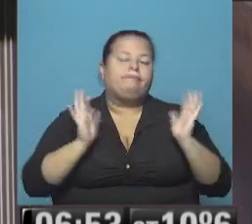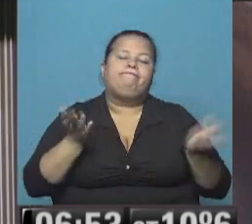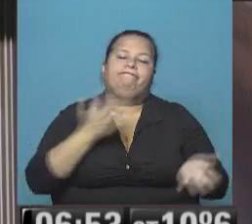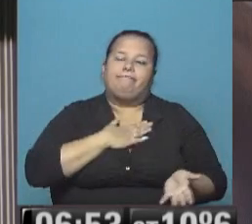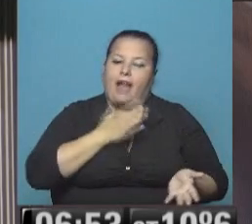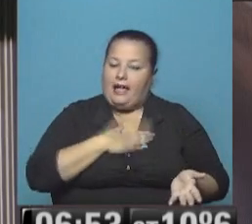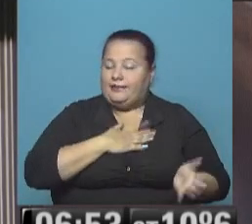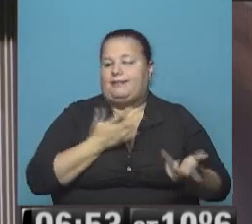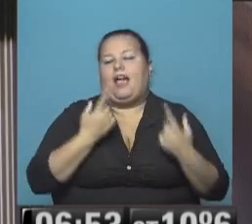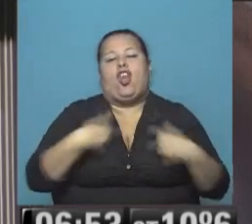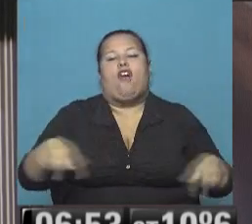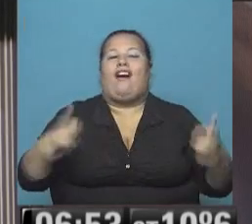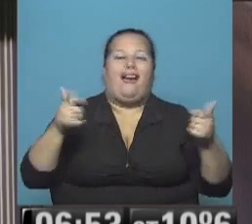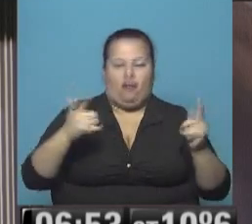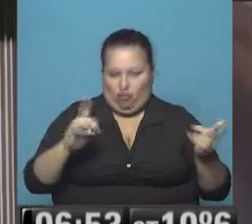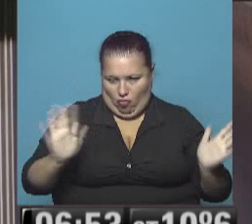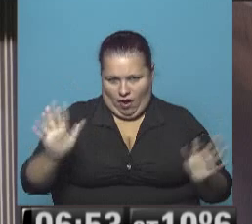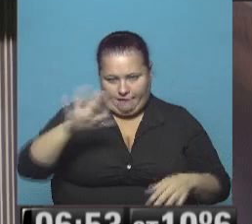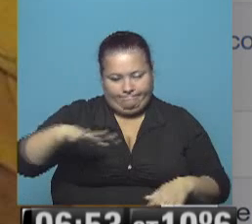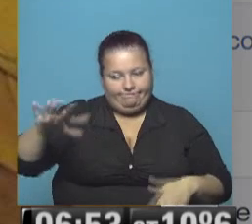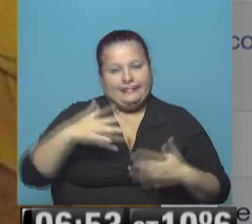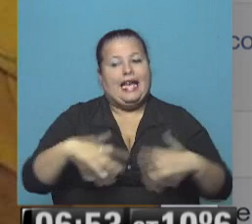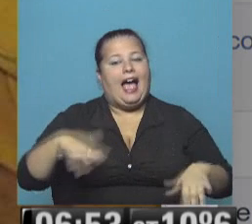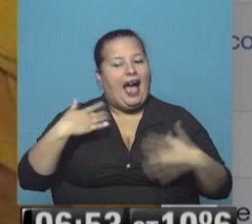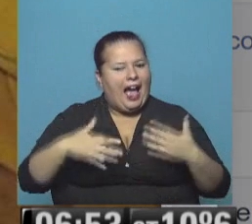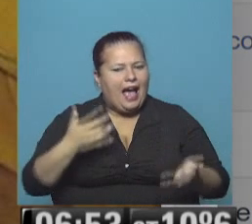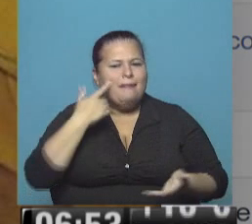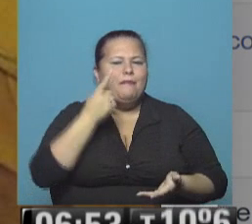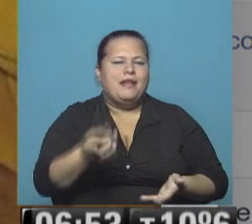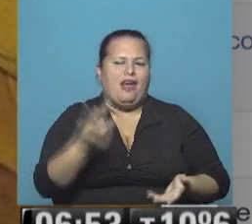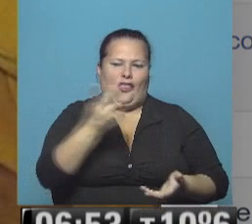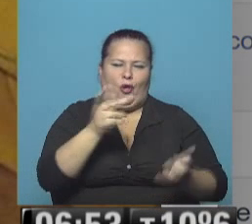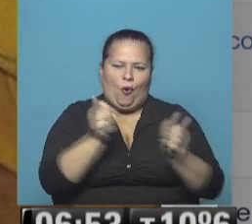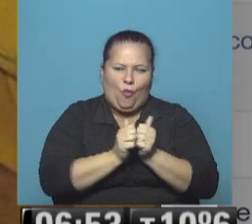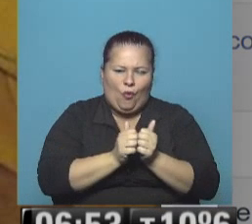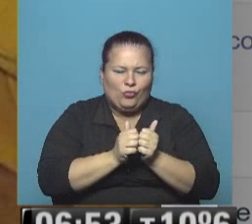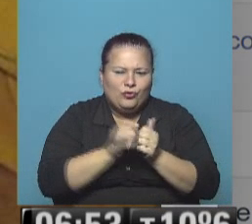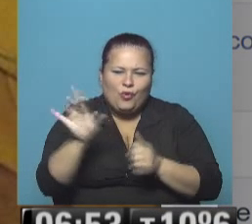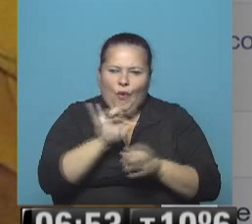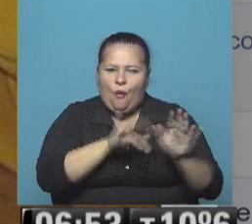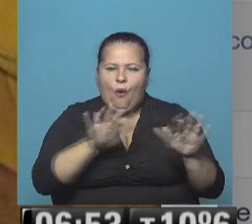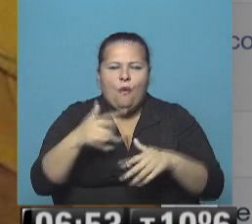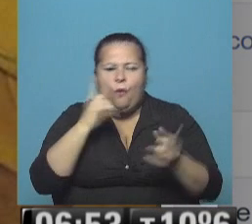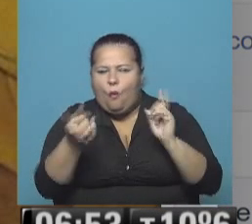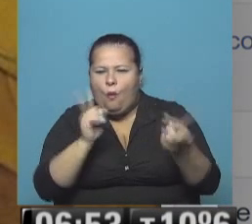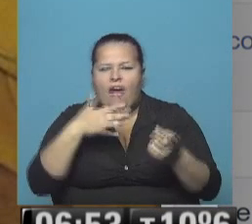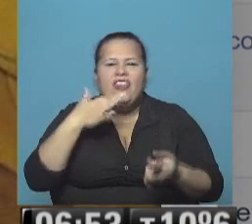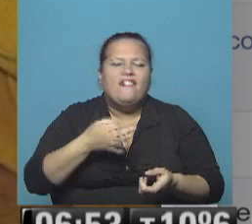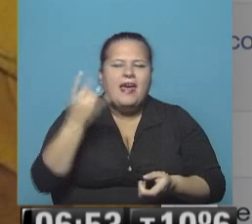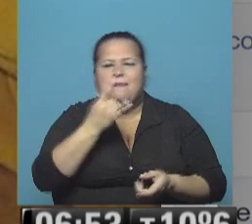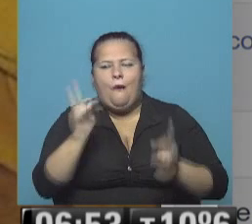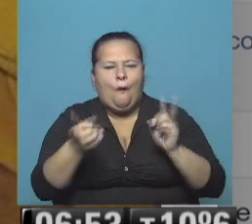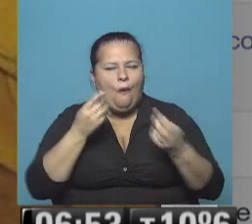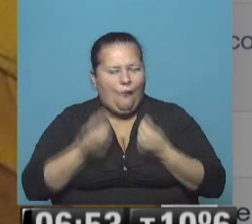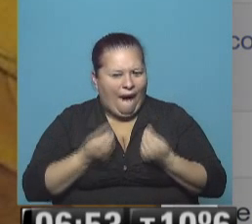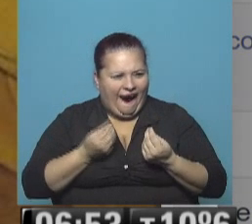no traigo buenas noticias para la zona de carga lenta ahí pero mira este dúo que se han mimetizado no se sabe quién es el de bataller y de